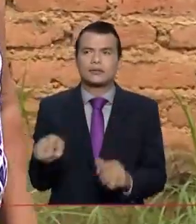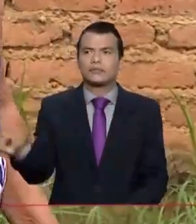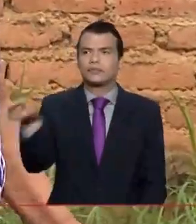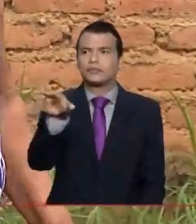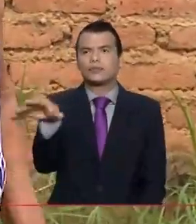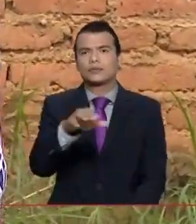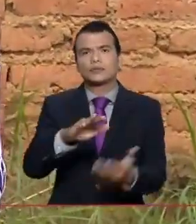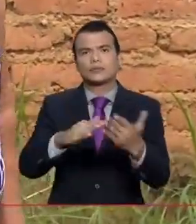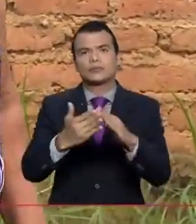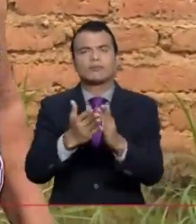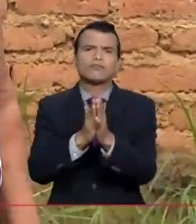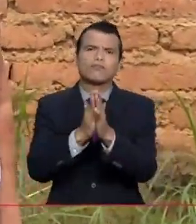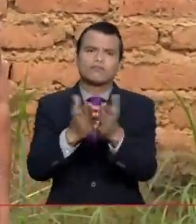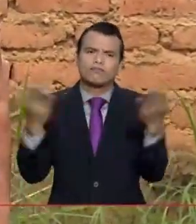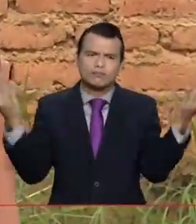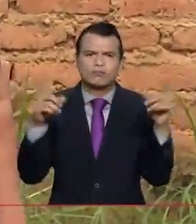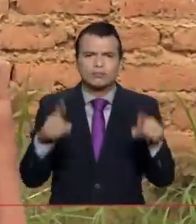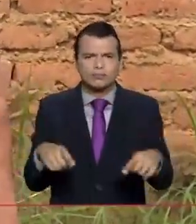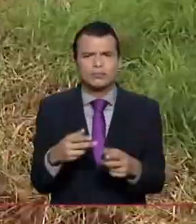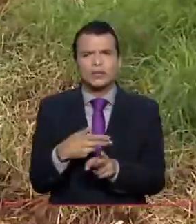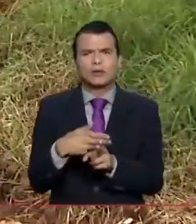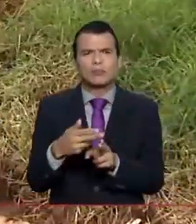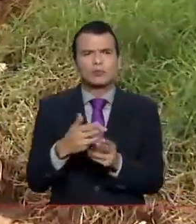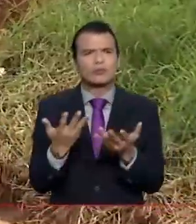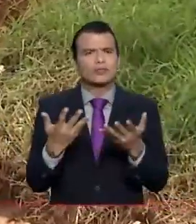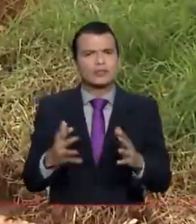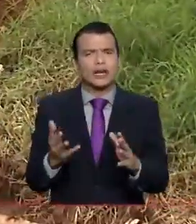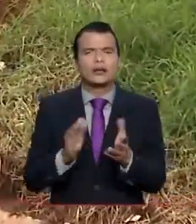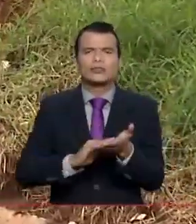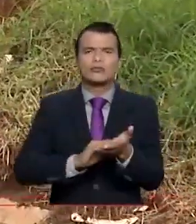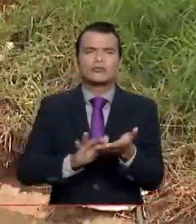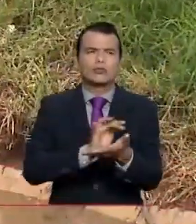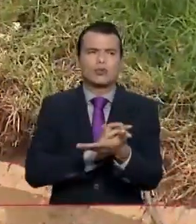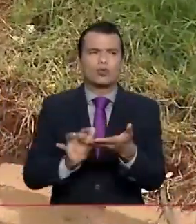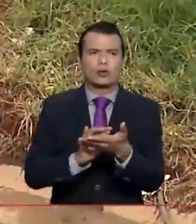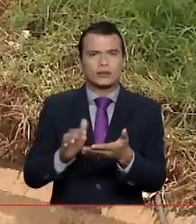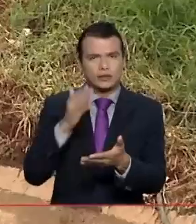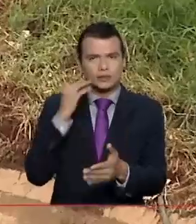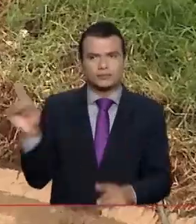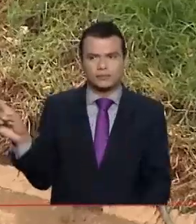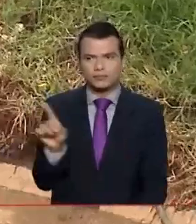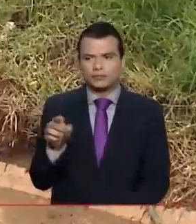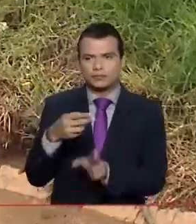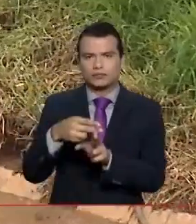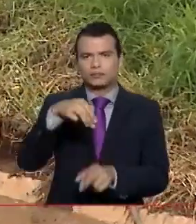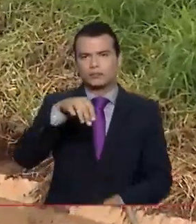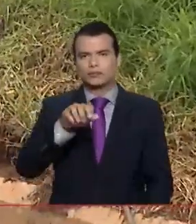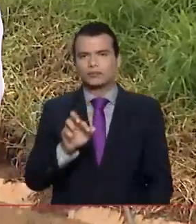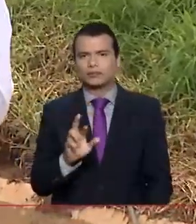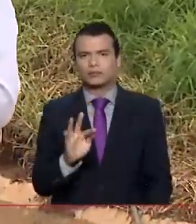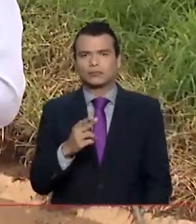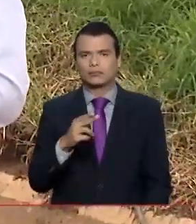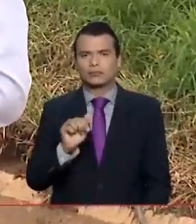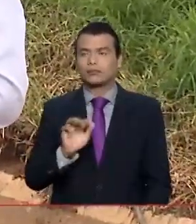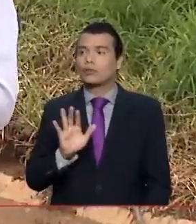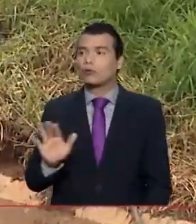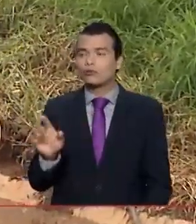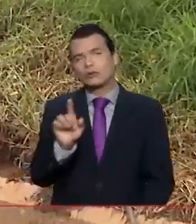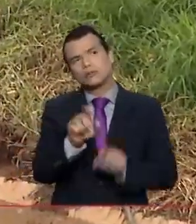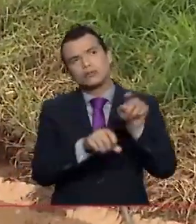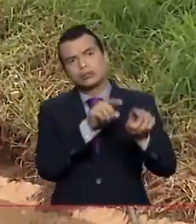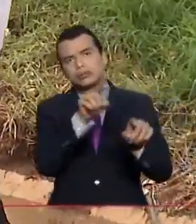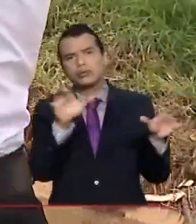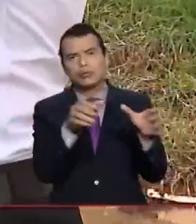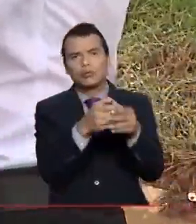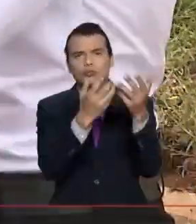una pronta solución. Por eso me acompaña Marta Campo, una de las líderes del sector. ¿Y qué respuesta les ha entregado el contratista? Buenos